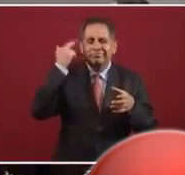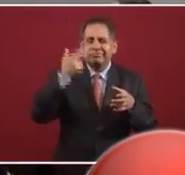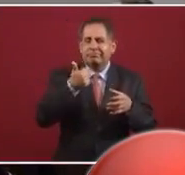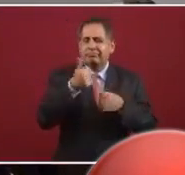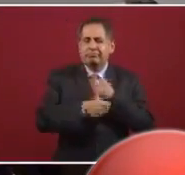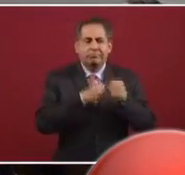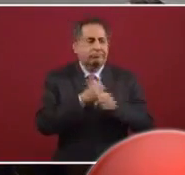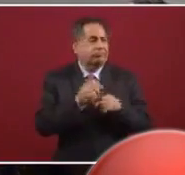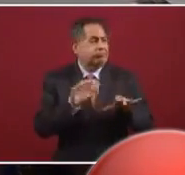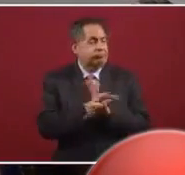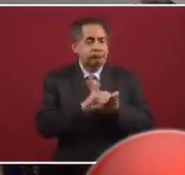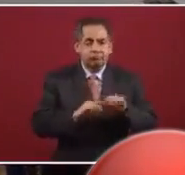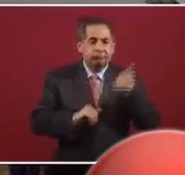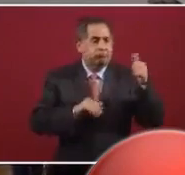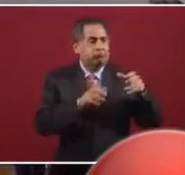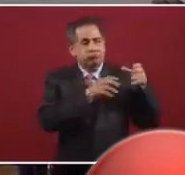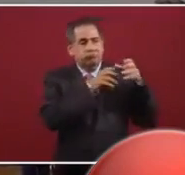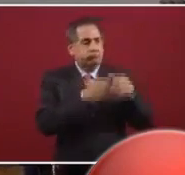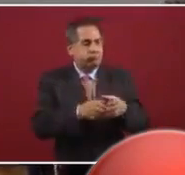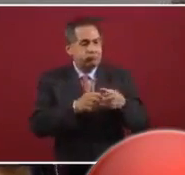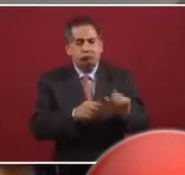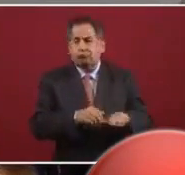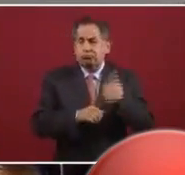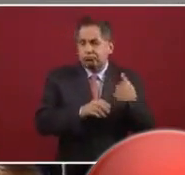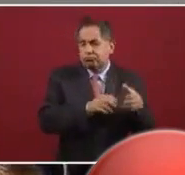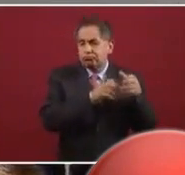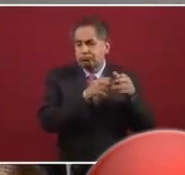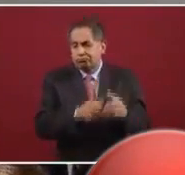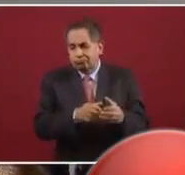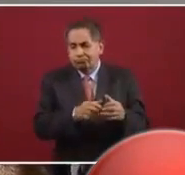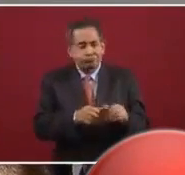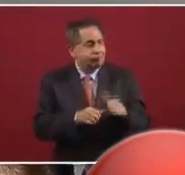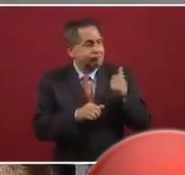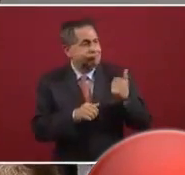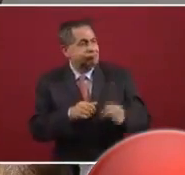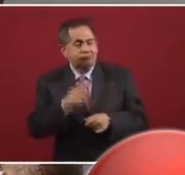y hacían lo que